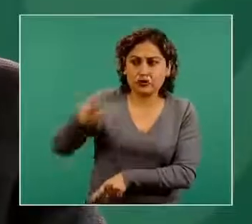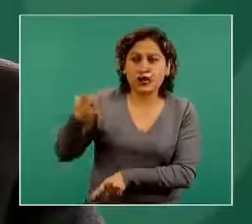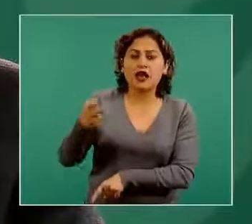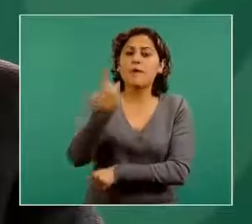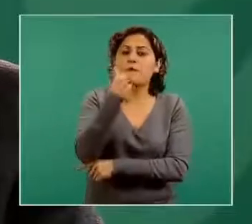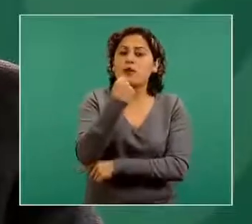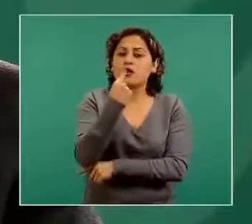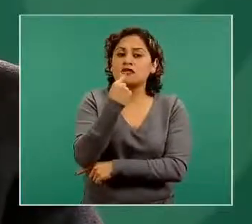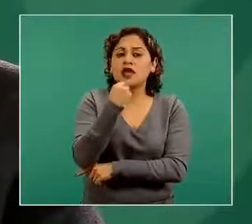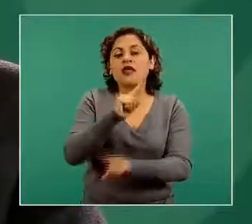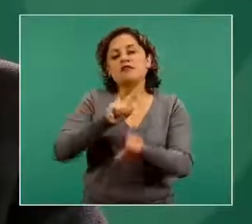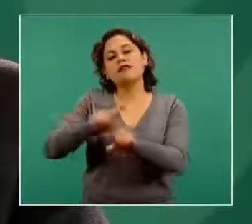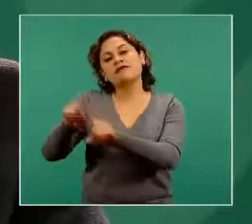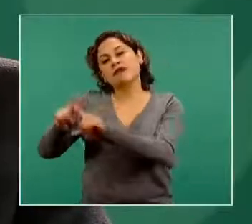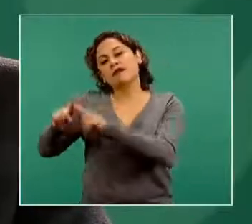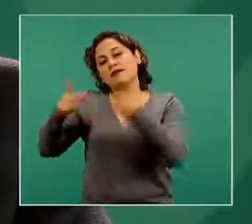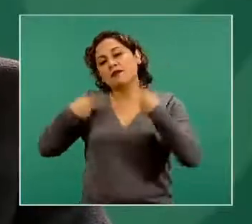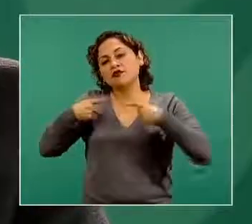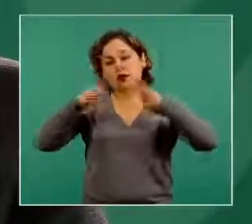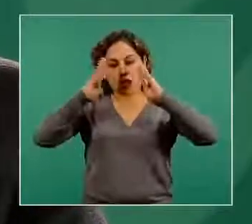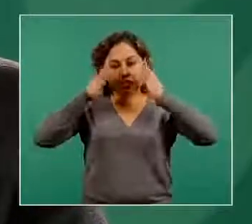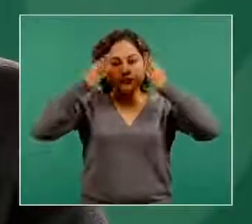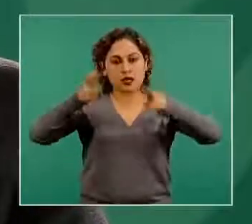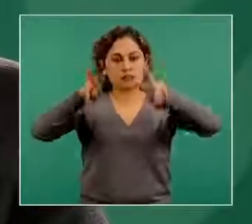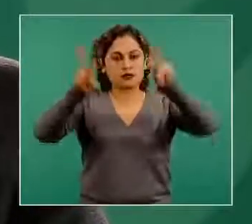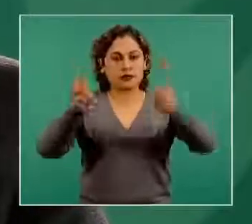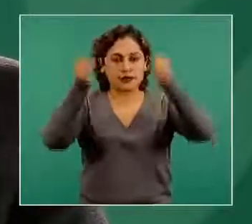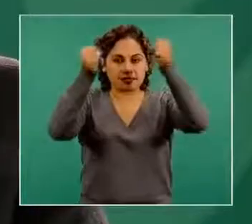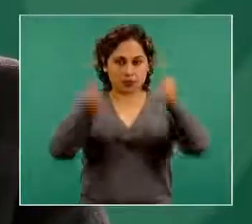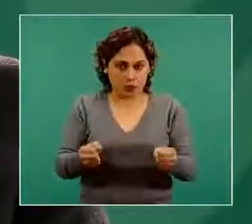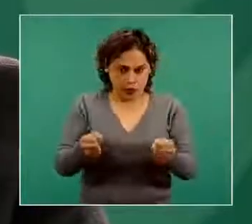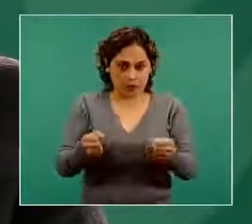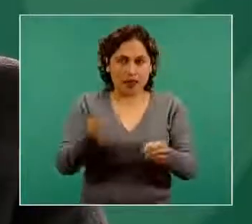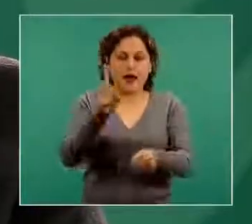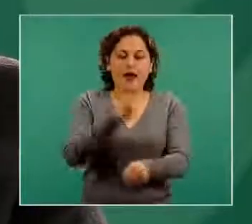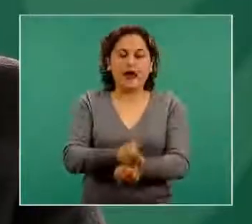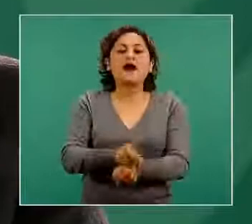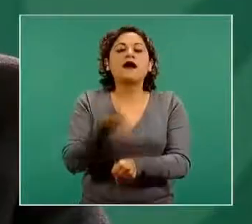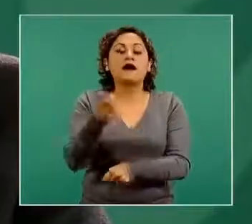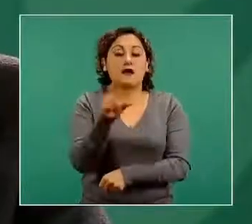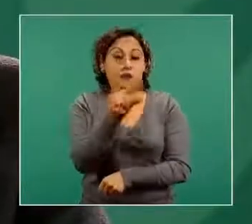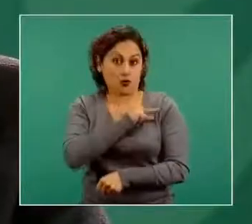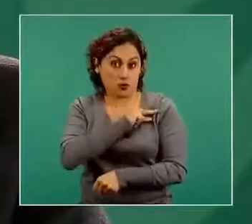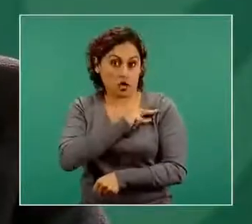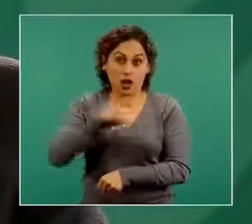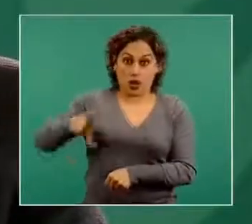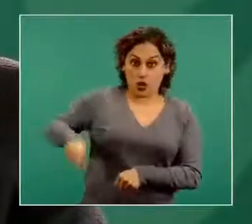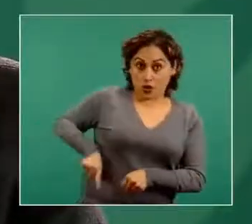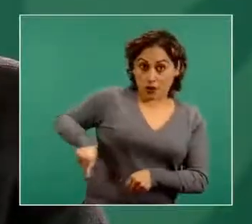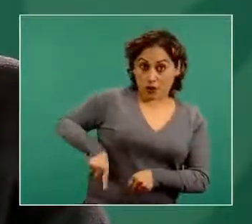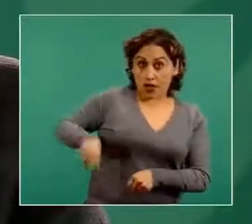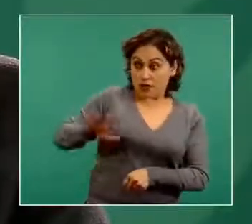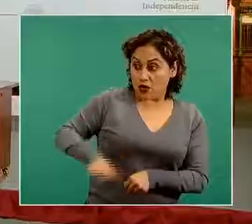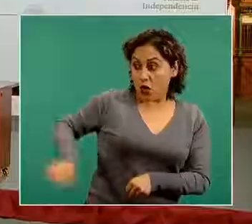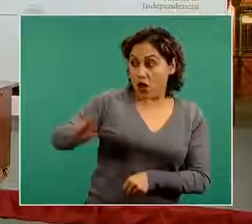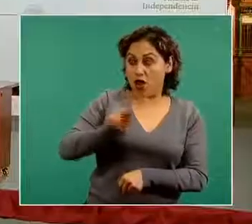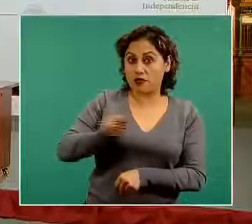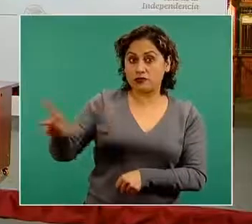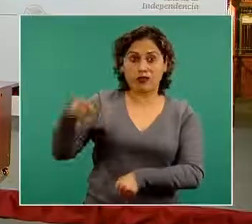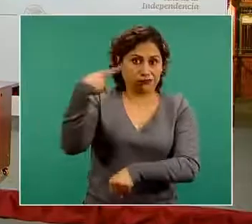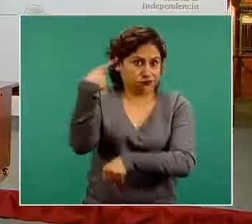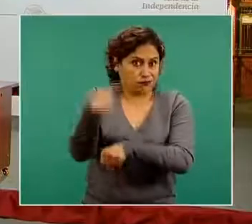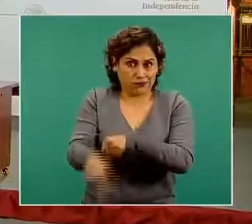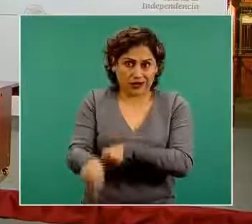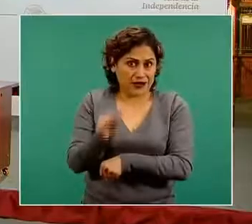distintos cuerpos de seguridad, públicos y privados, tienen una exposición por la naturaleza de su trabajo con personas